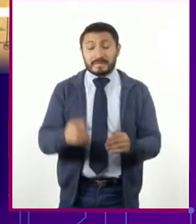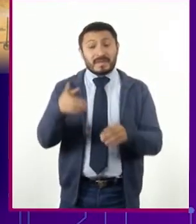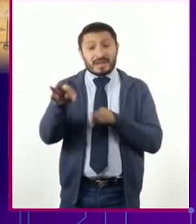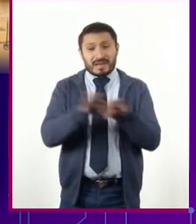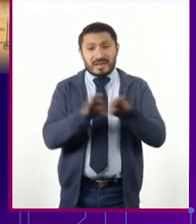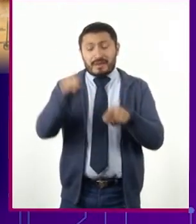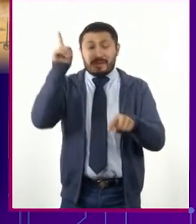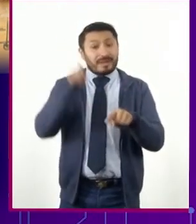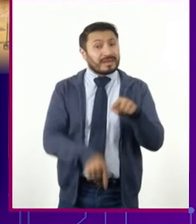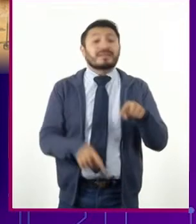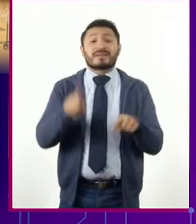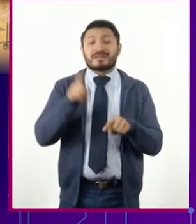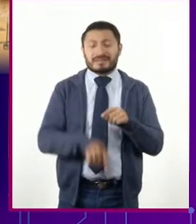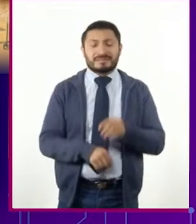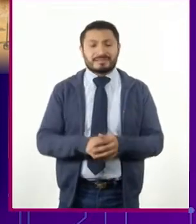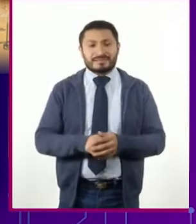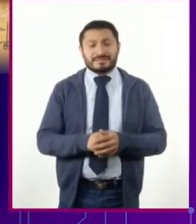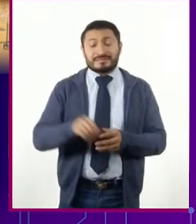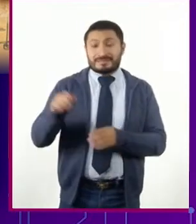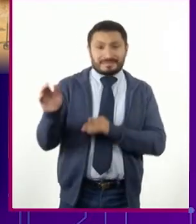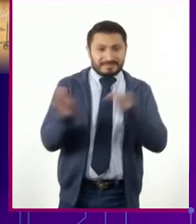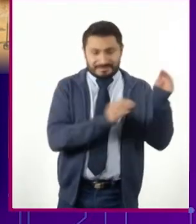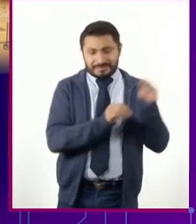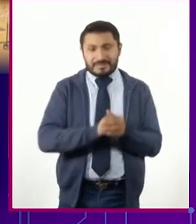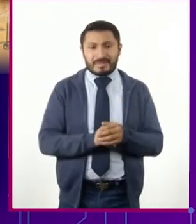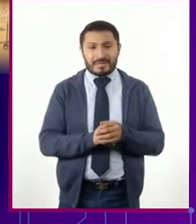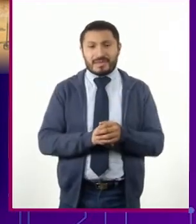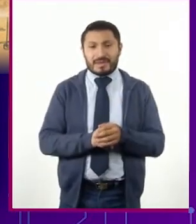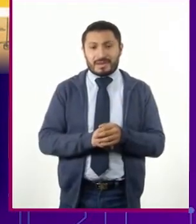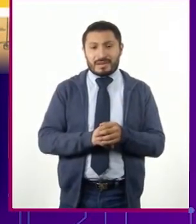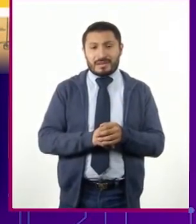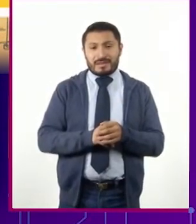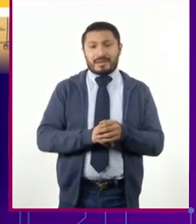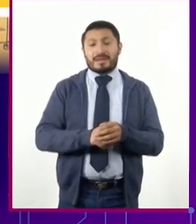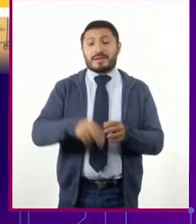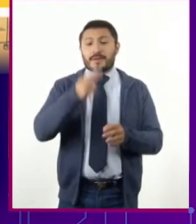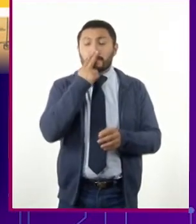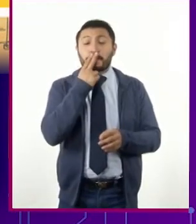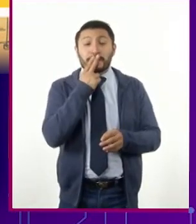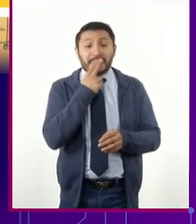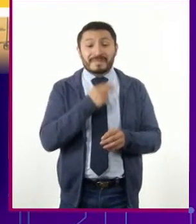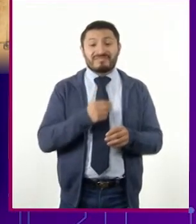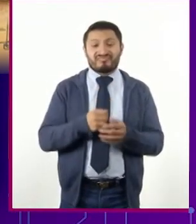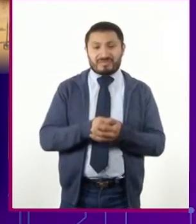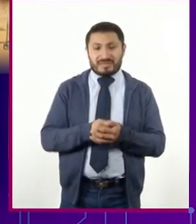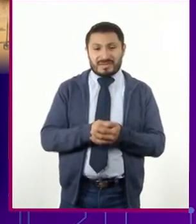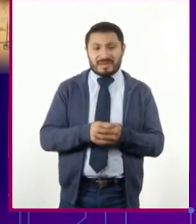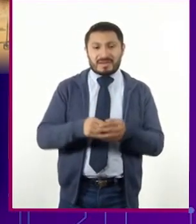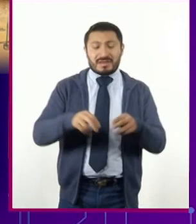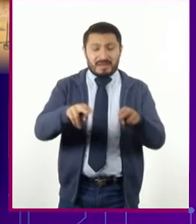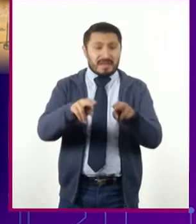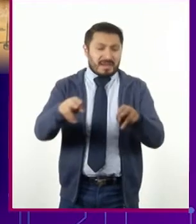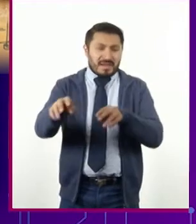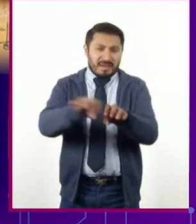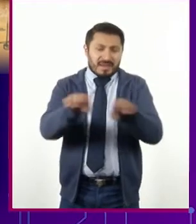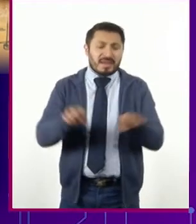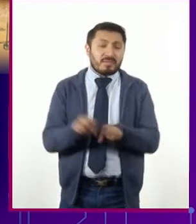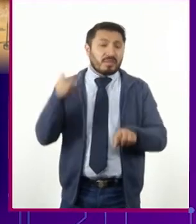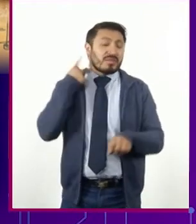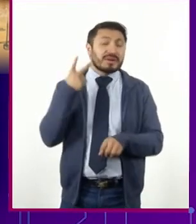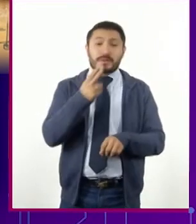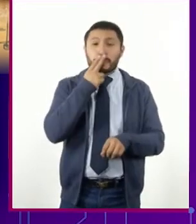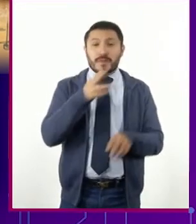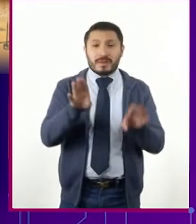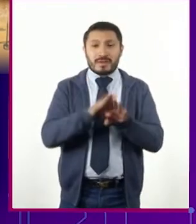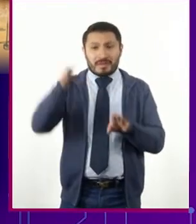se generalizó. Por otro lado, el Partido Nacional Socialista Obrero Alemán, partido nazi, liderado